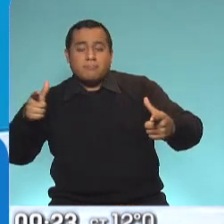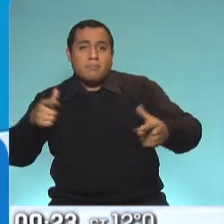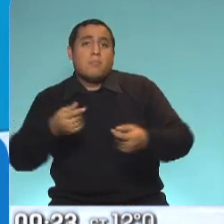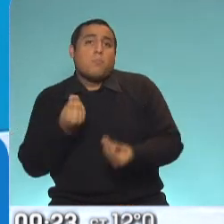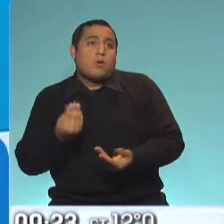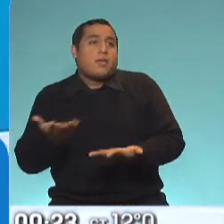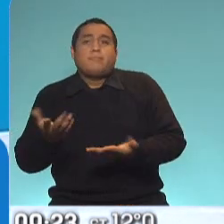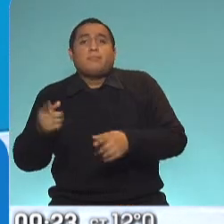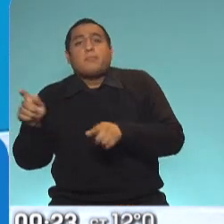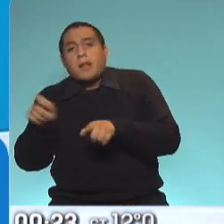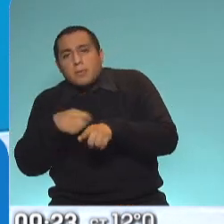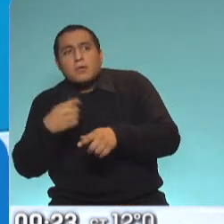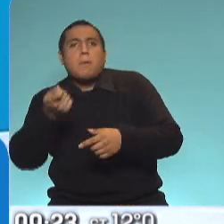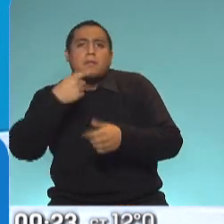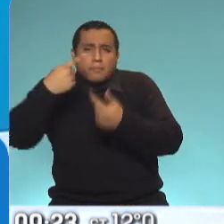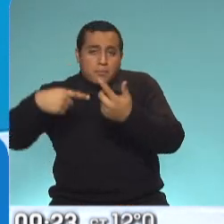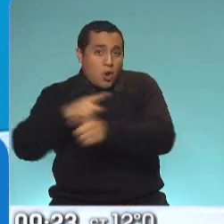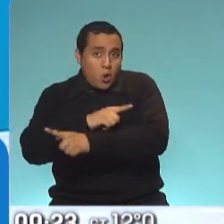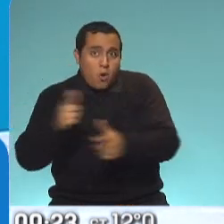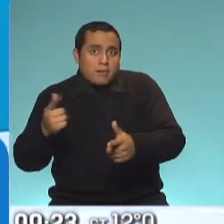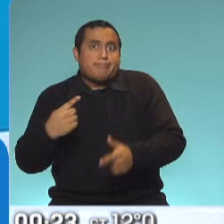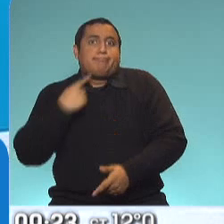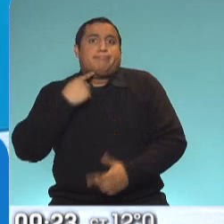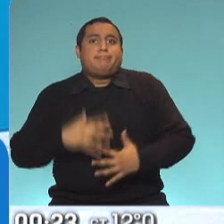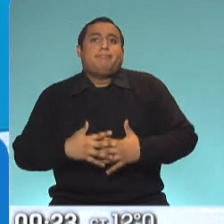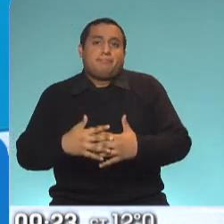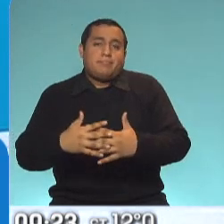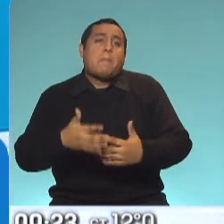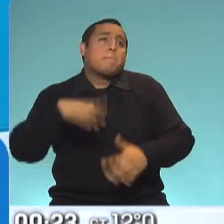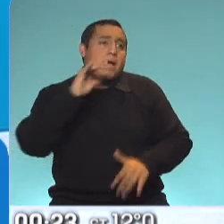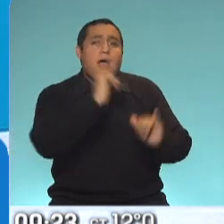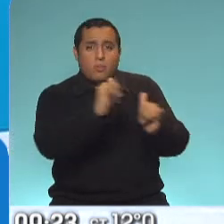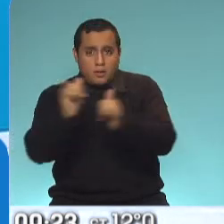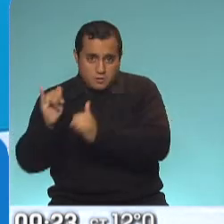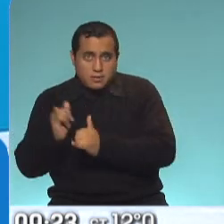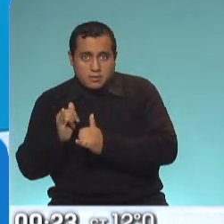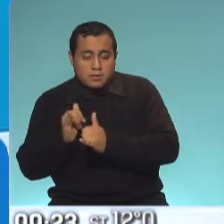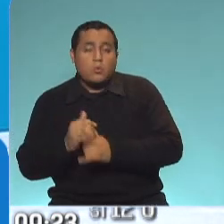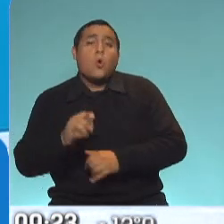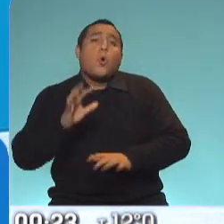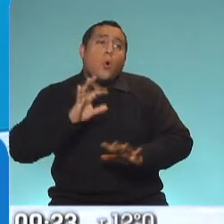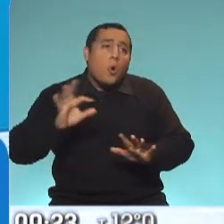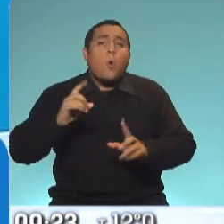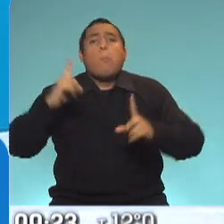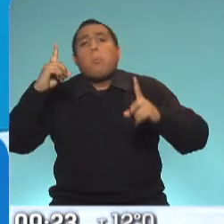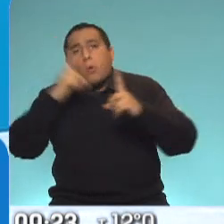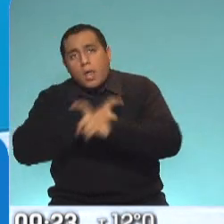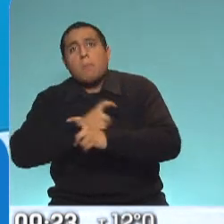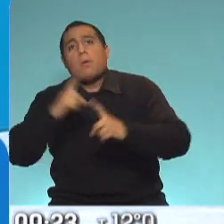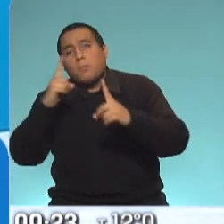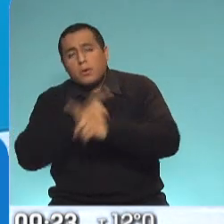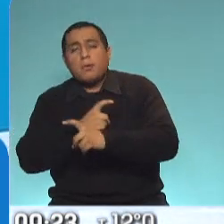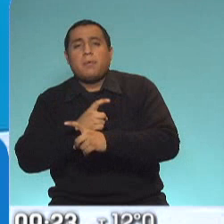esto implica, sobre todo en las adolescentes, y además también algunos problemas vinculados al